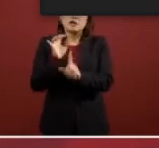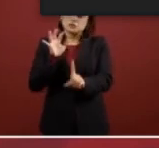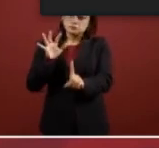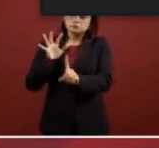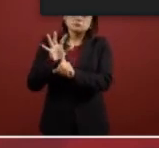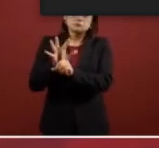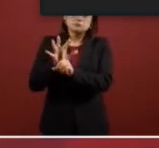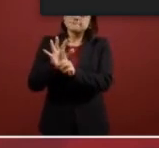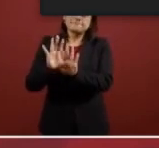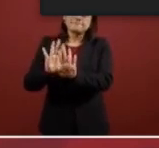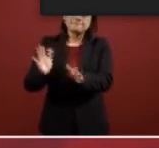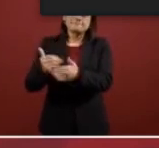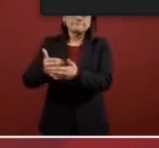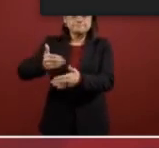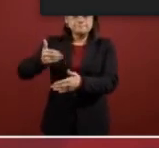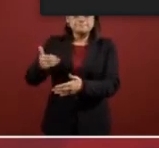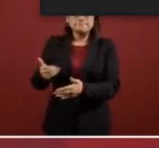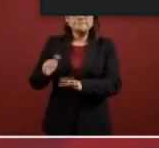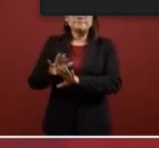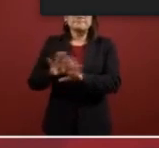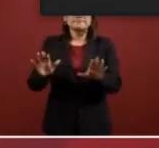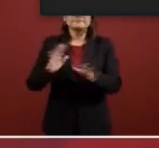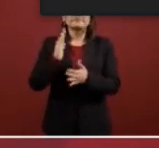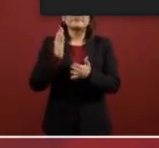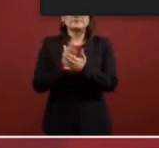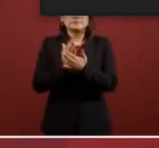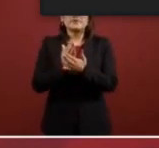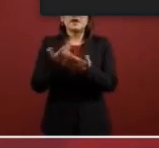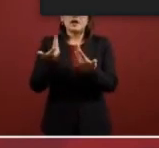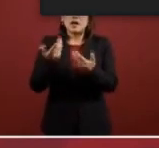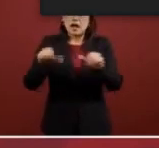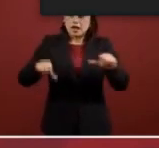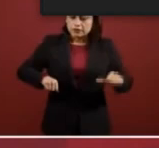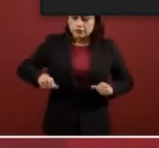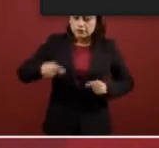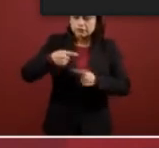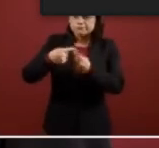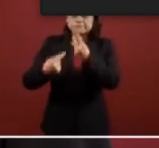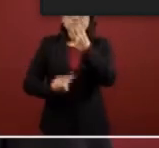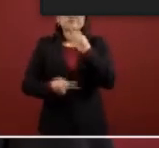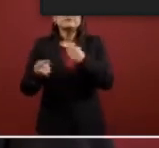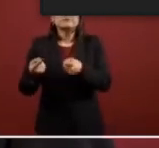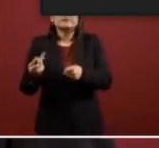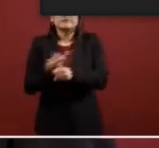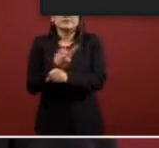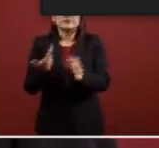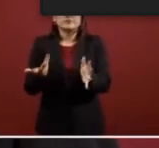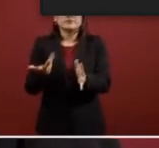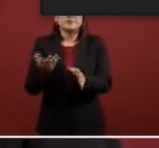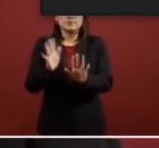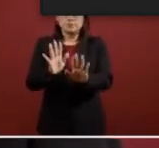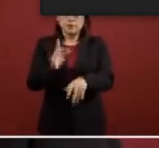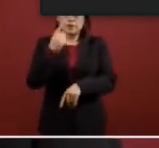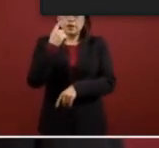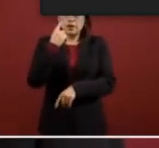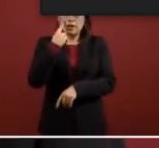acciones. Lo hemos dicho en otras ocasiones,